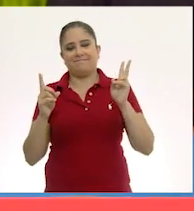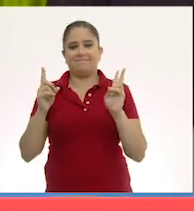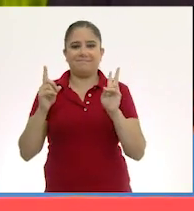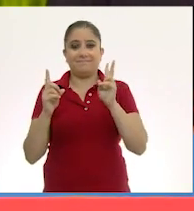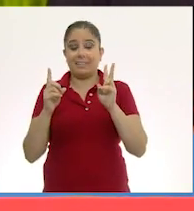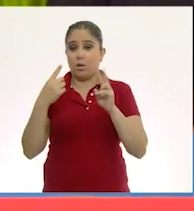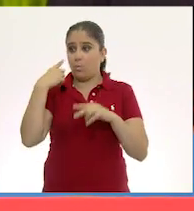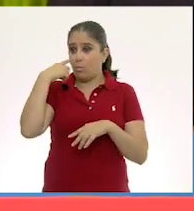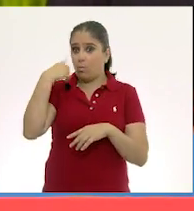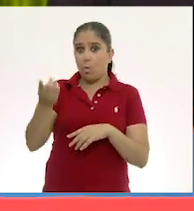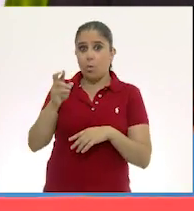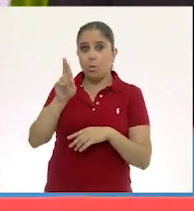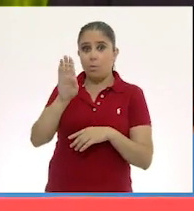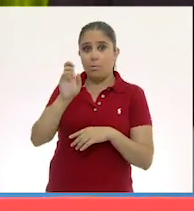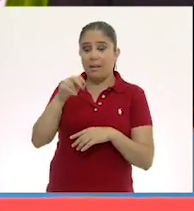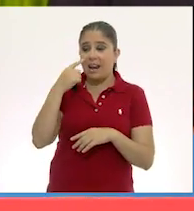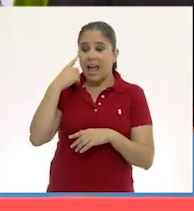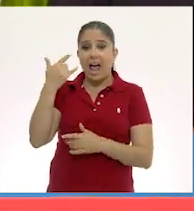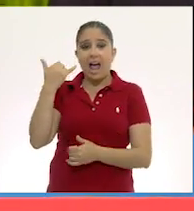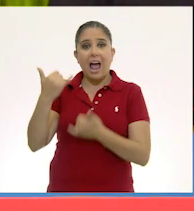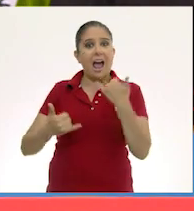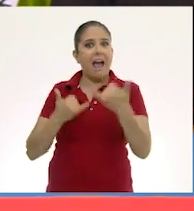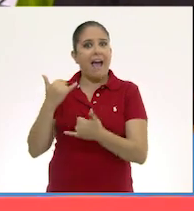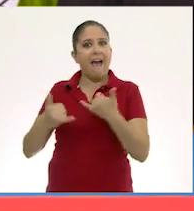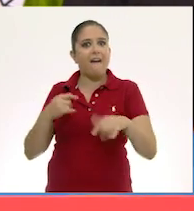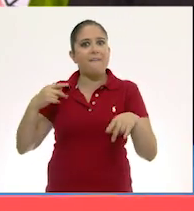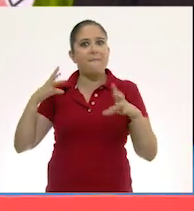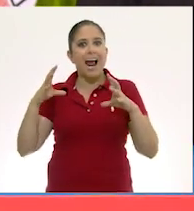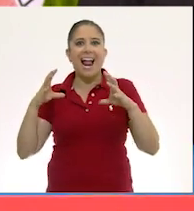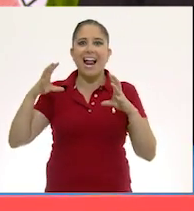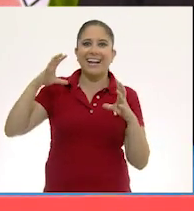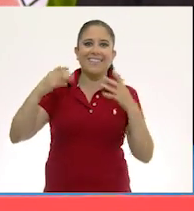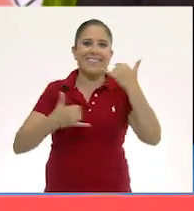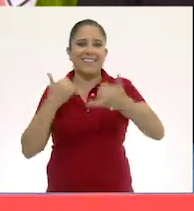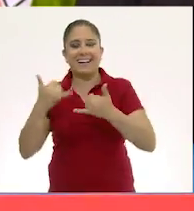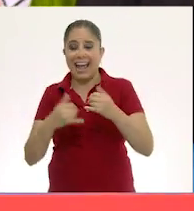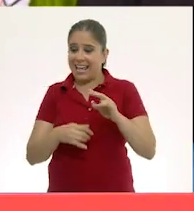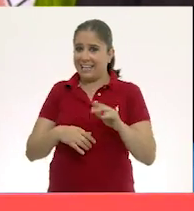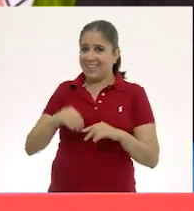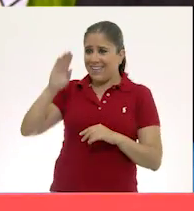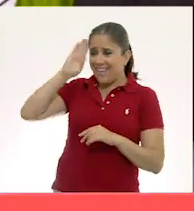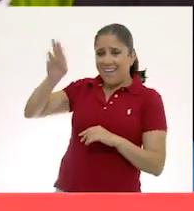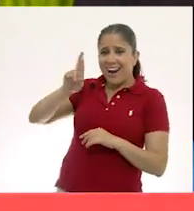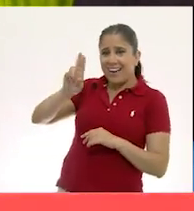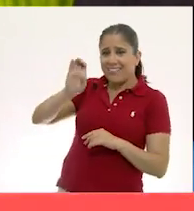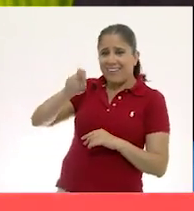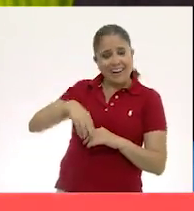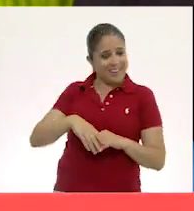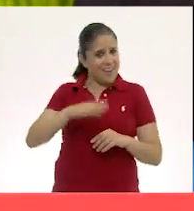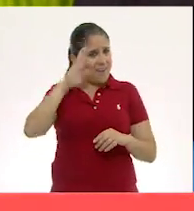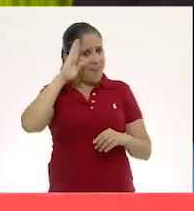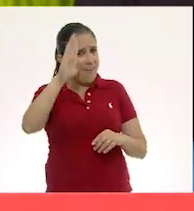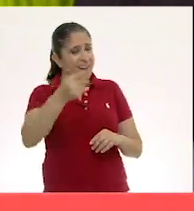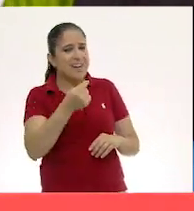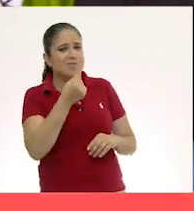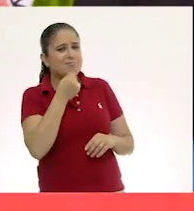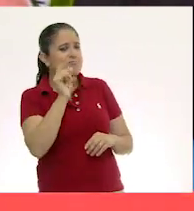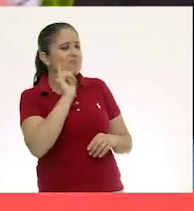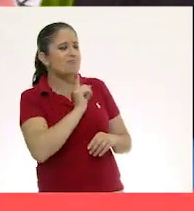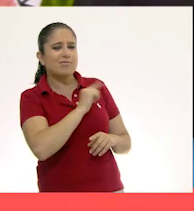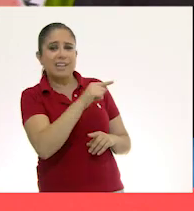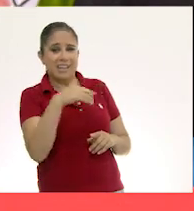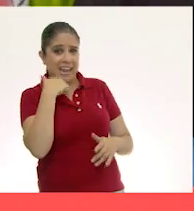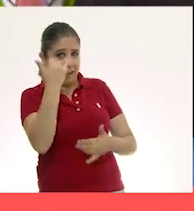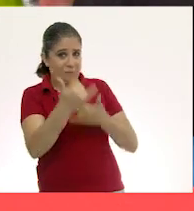Y vieron a Rubén jugando con su balón. ¡Hola, Rubén! ¡Hola, niñas! ¿Quieren jugar con